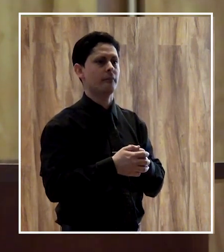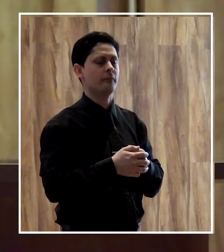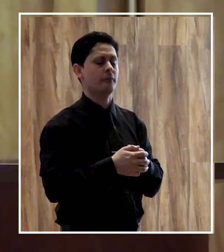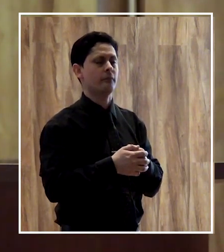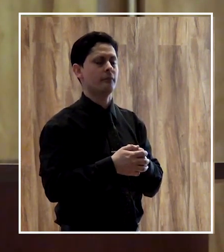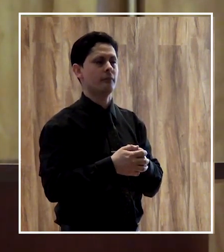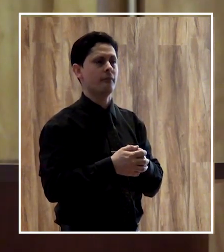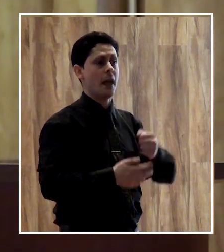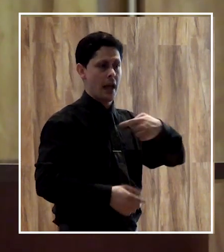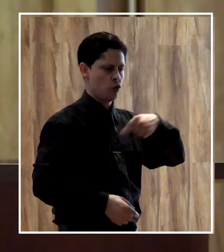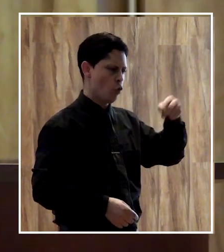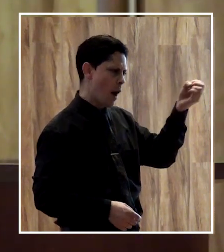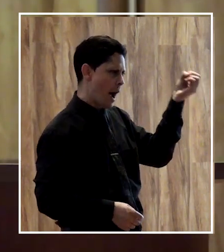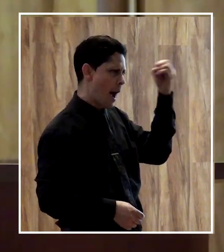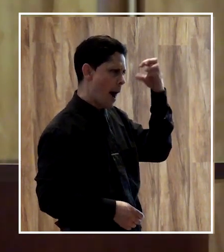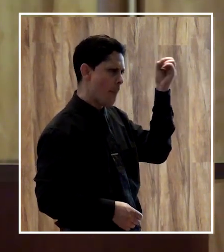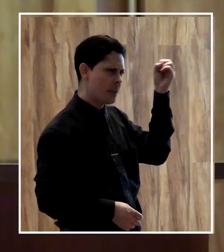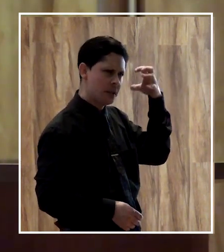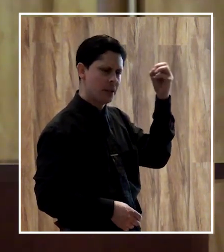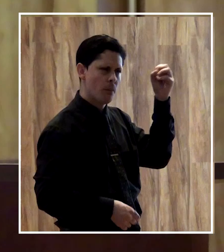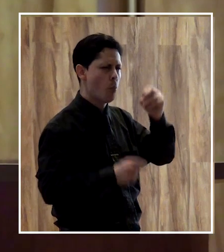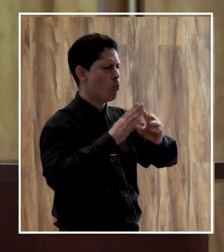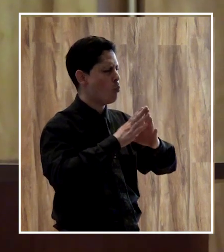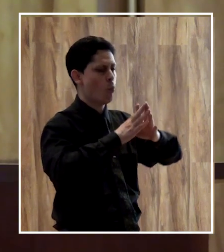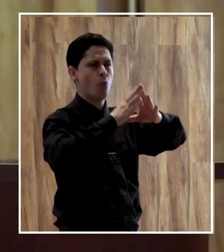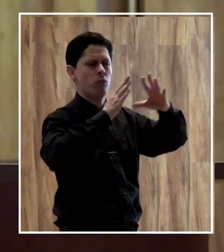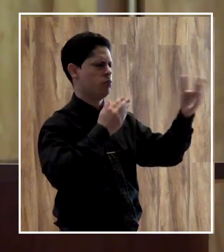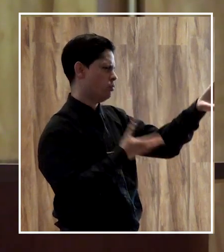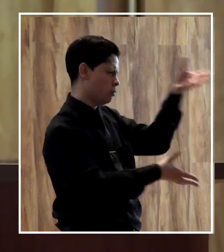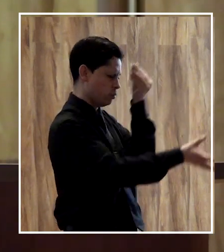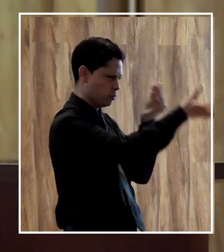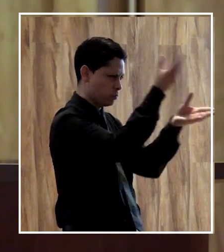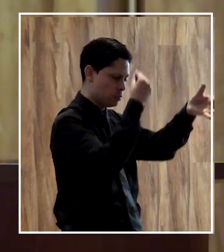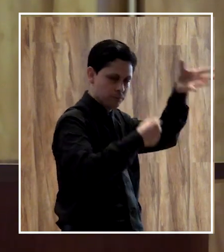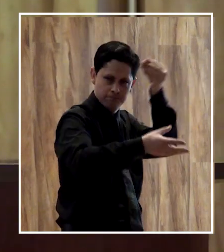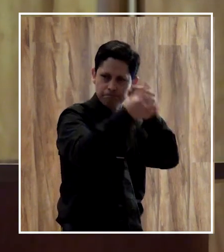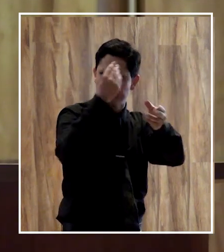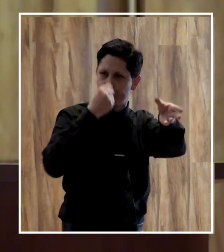creo que ahí aprendí mucho con esa gente.